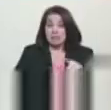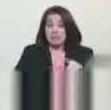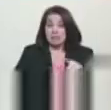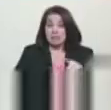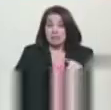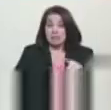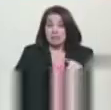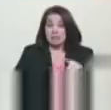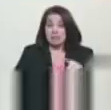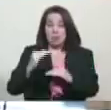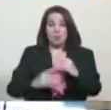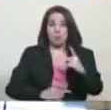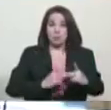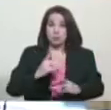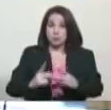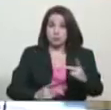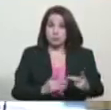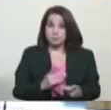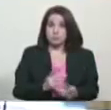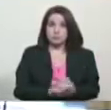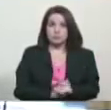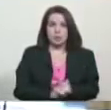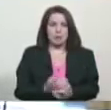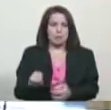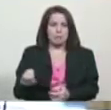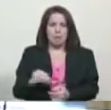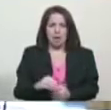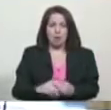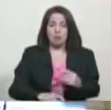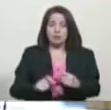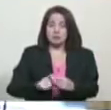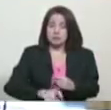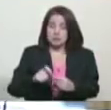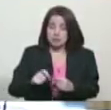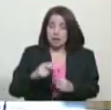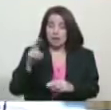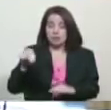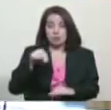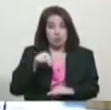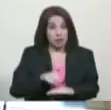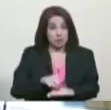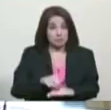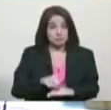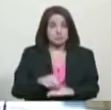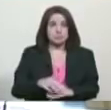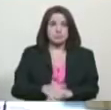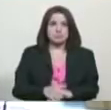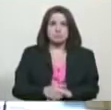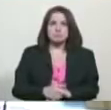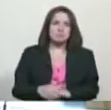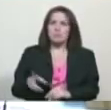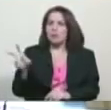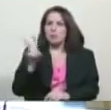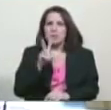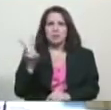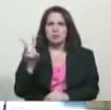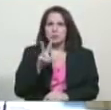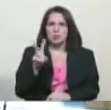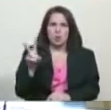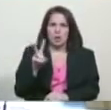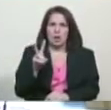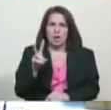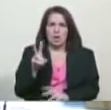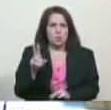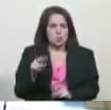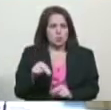Además, es una necesidad nacional. Venezuela no es, no ha sido, ni